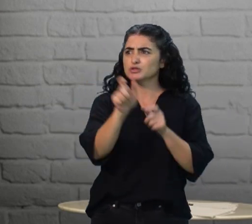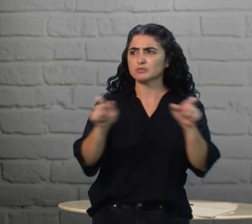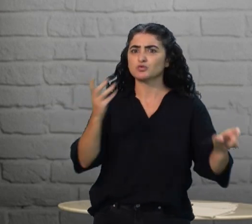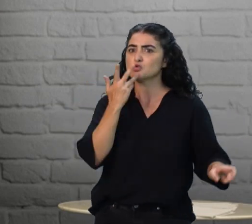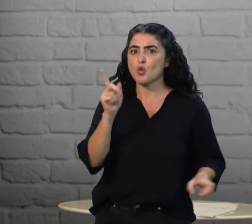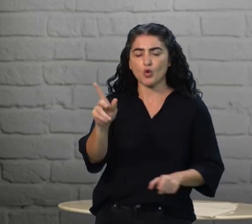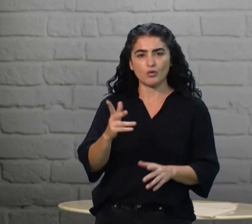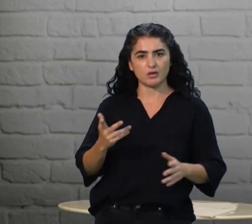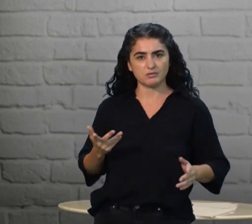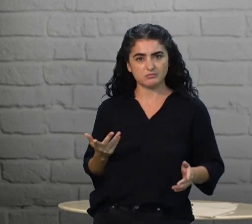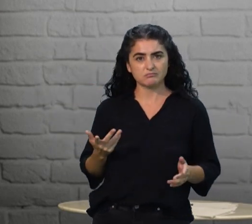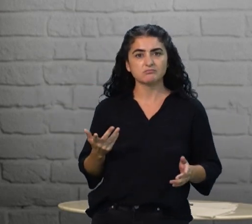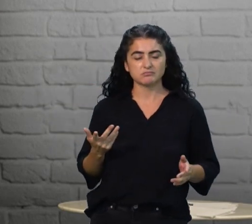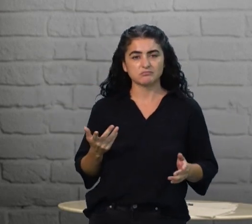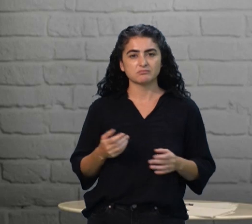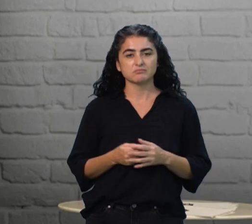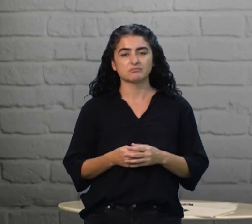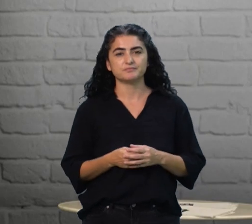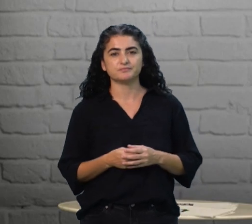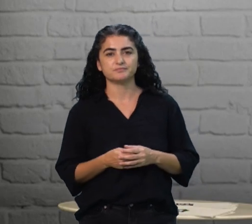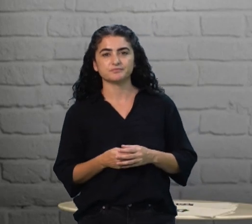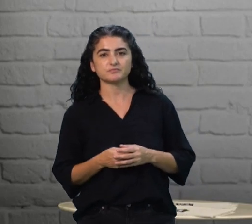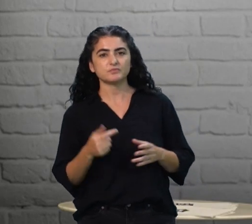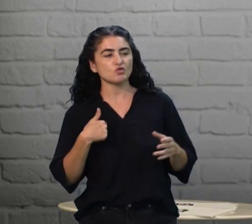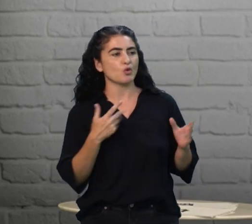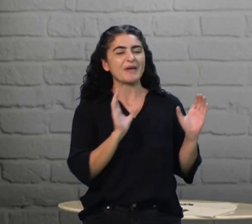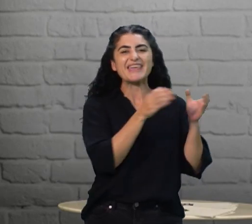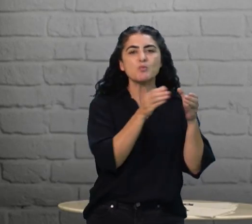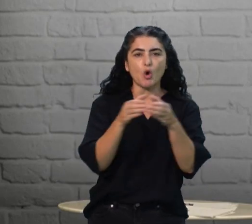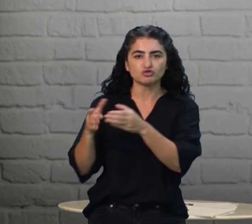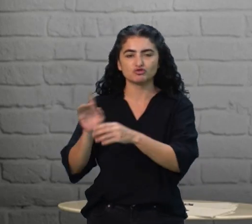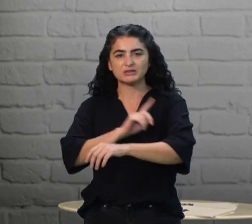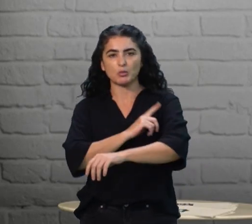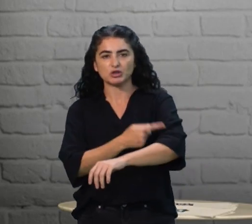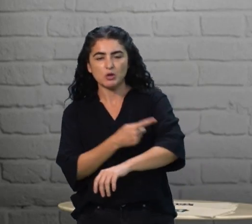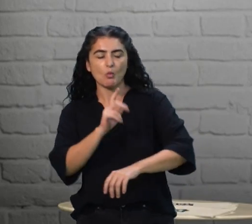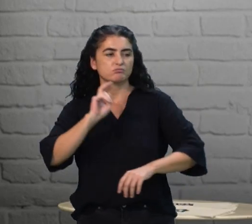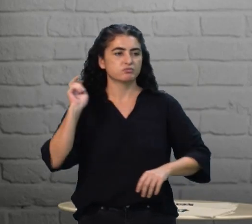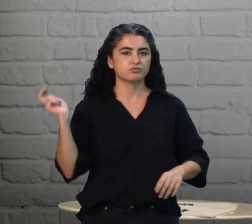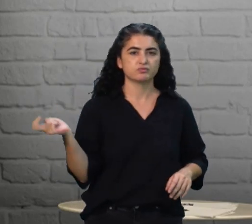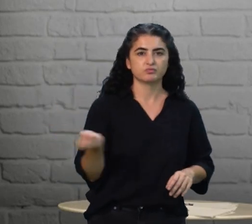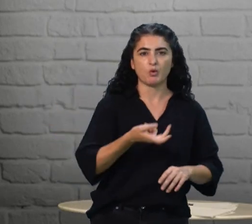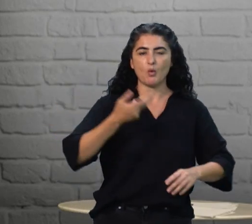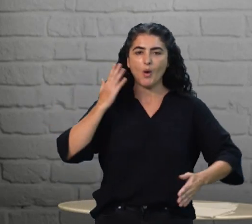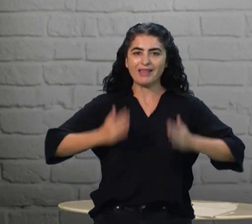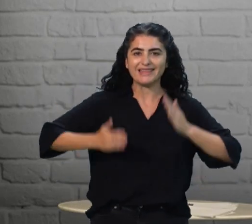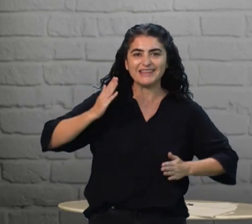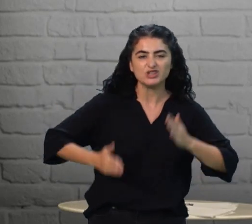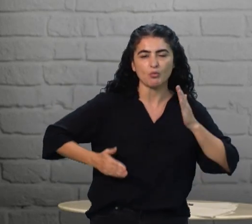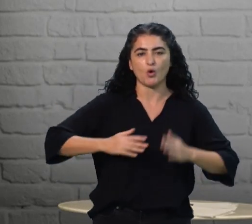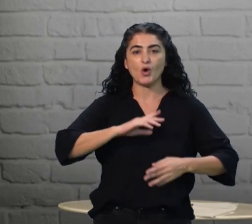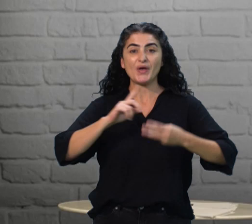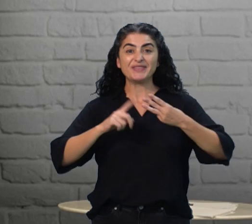comparto pues equipos y bueno equipo equipo de de atletismo y el de triatlón son